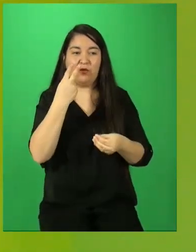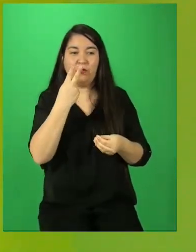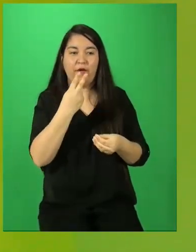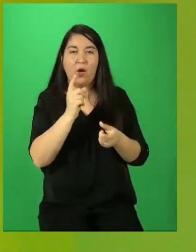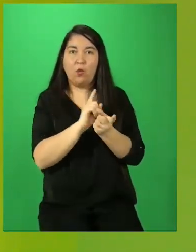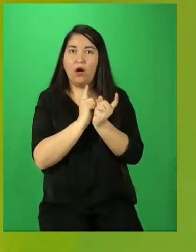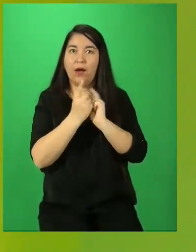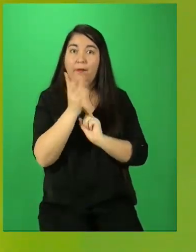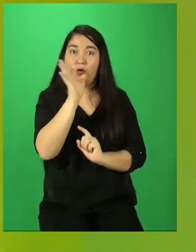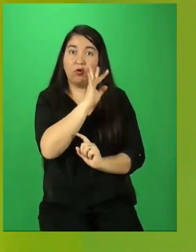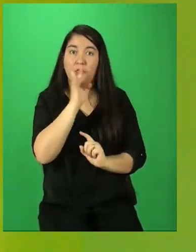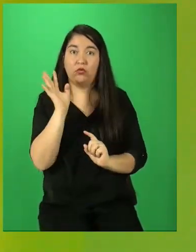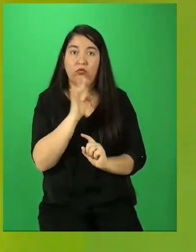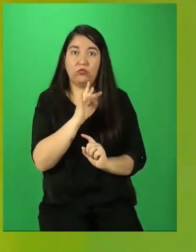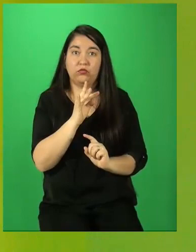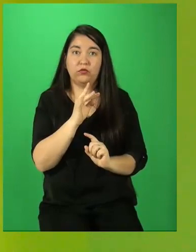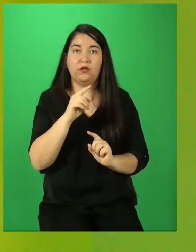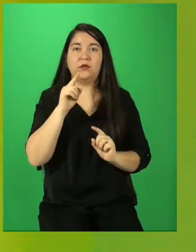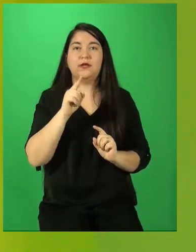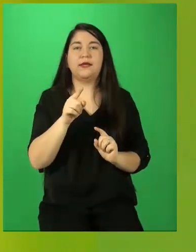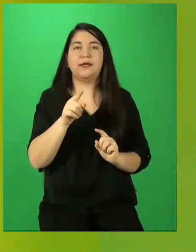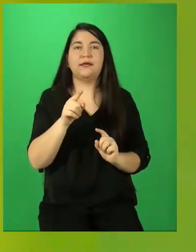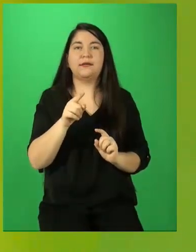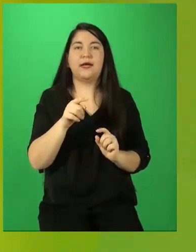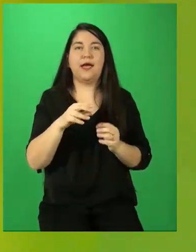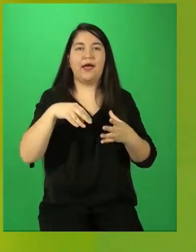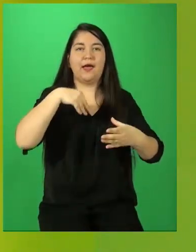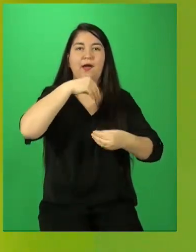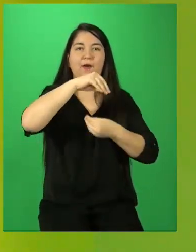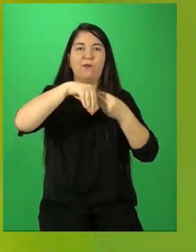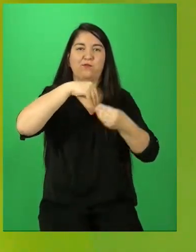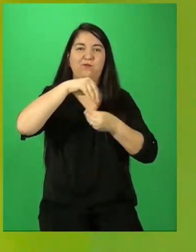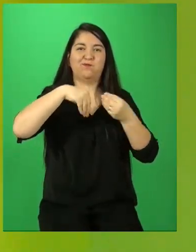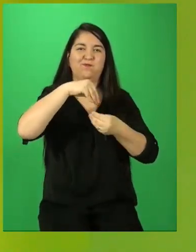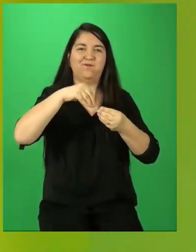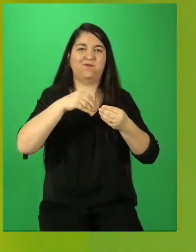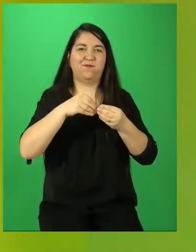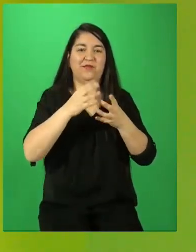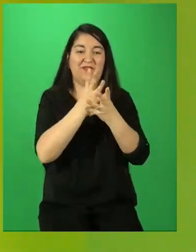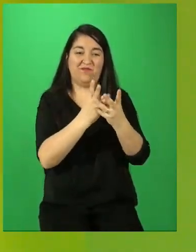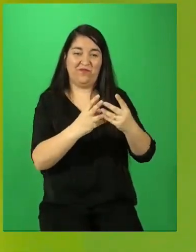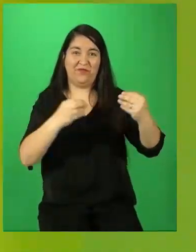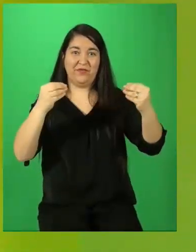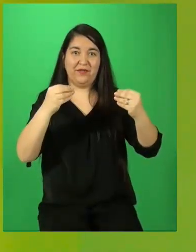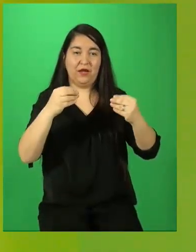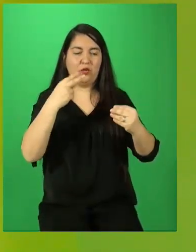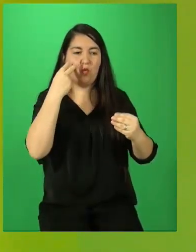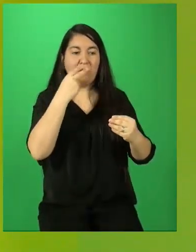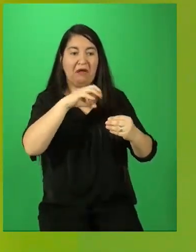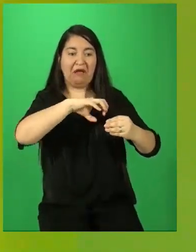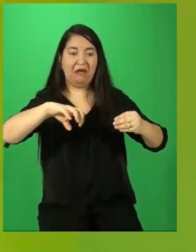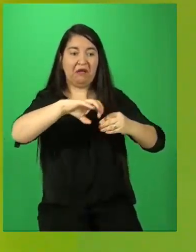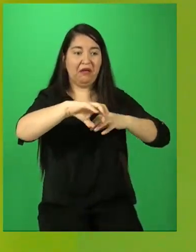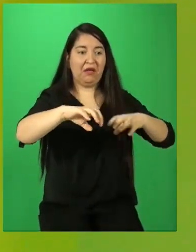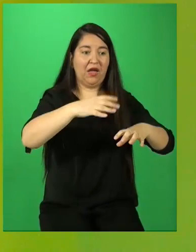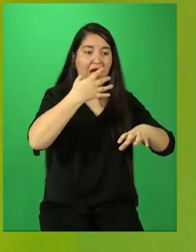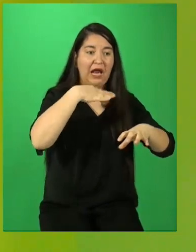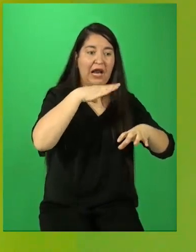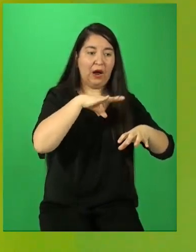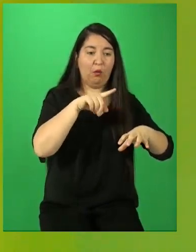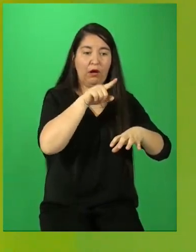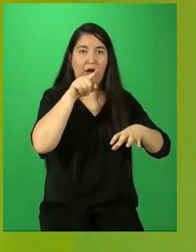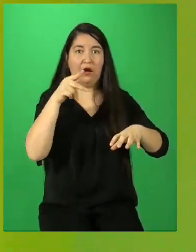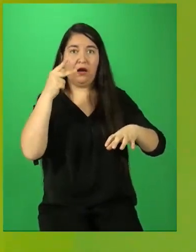cambio en la coloración, por lo tanto es una solución homogénea donde nosotros ya no podemos identificar dónde está el agua y dónde